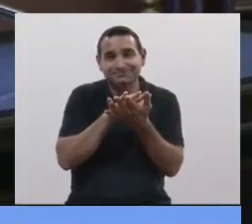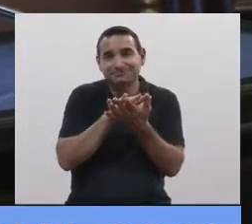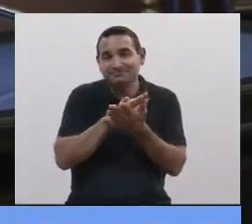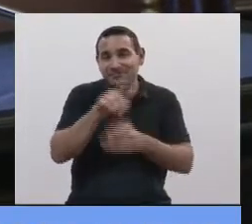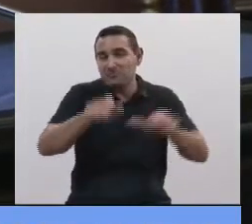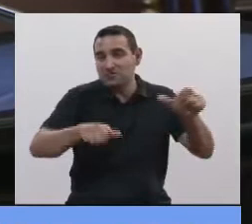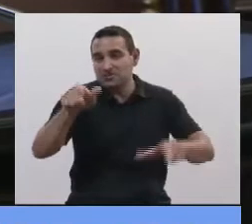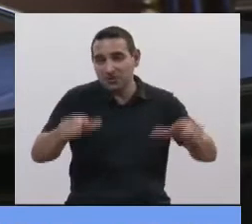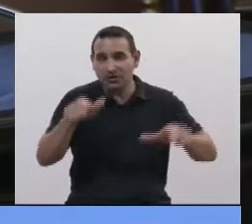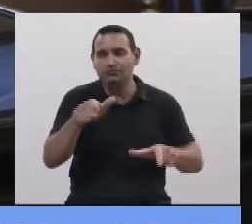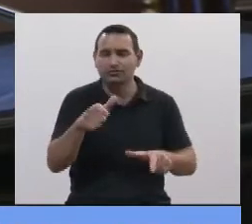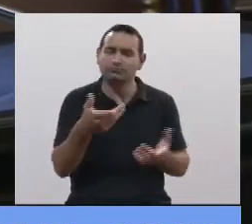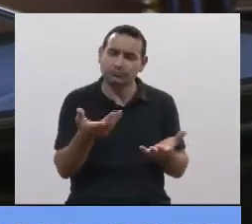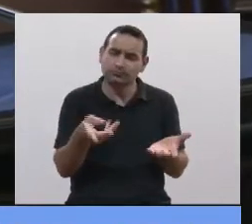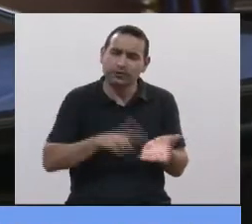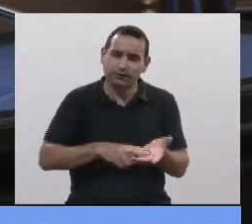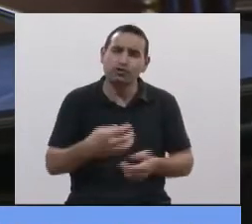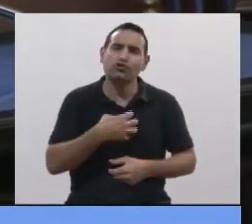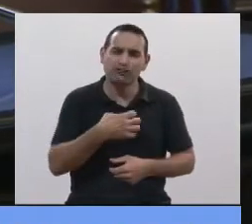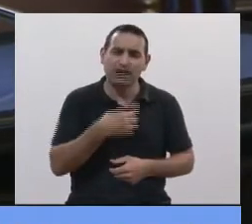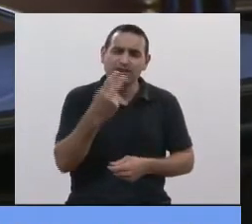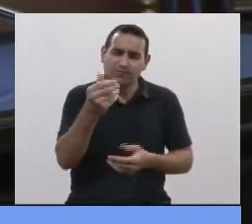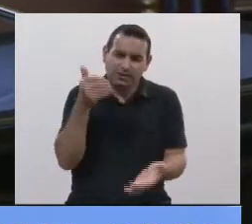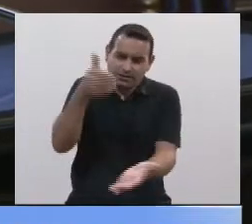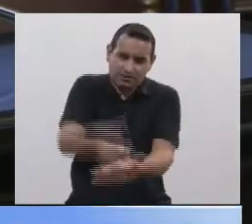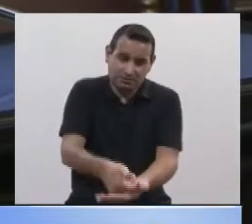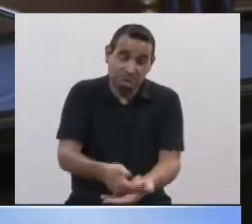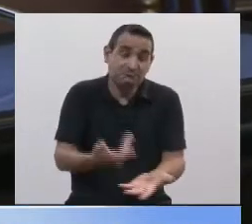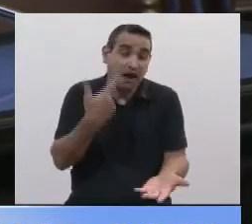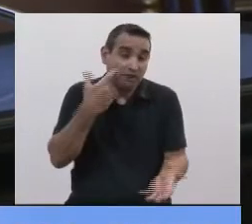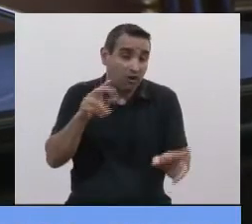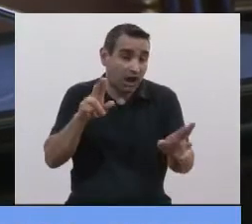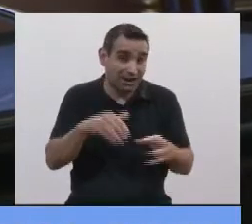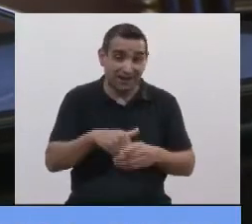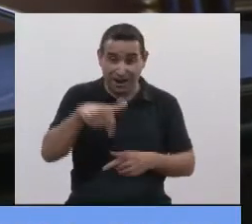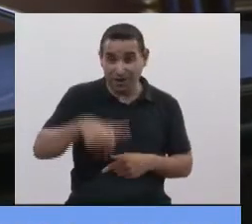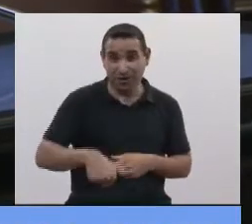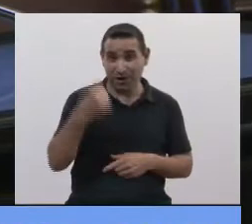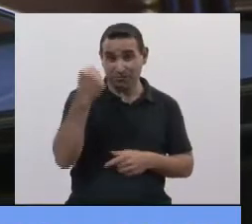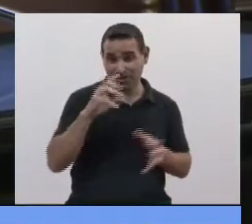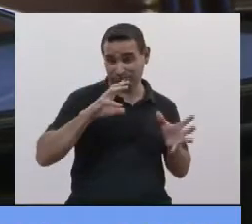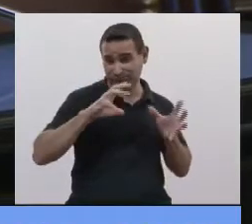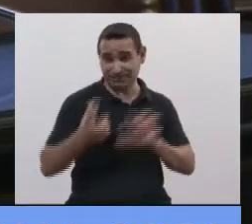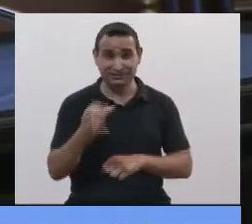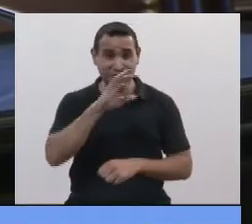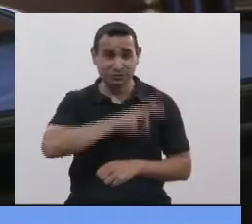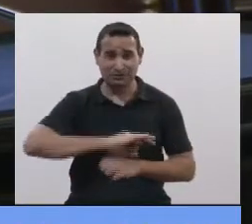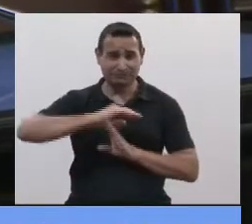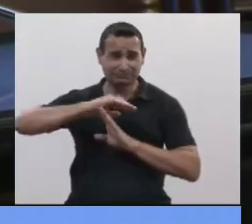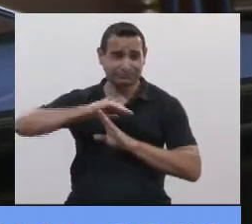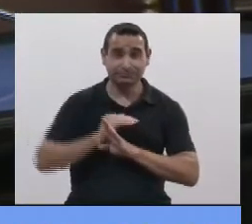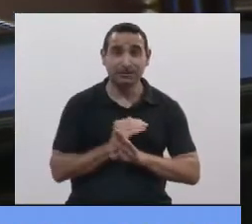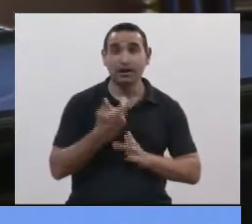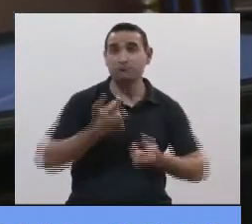a la gente de que vuelva a confiar y volver a invertir. Esta crisis dejó salarios reales destruidos,